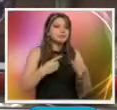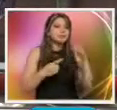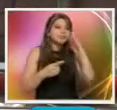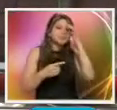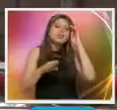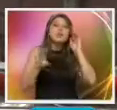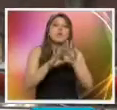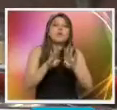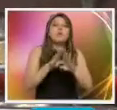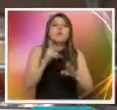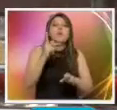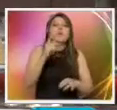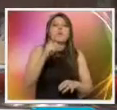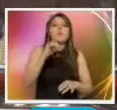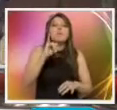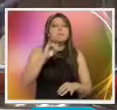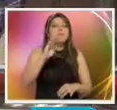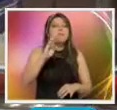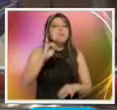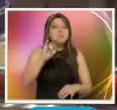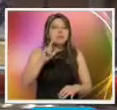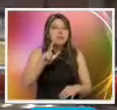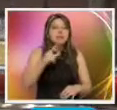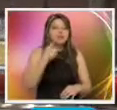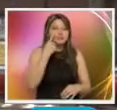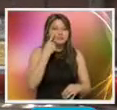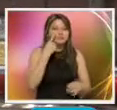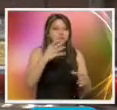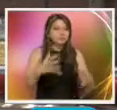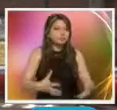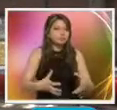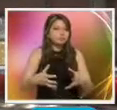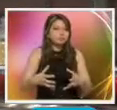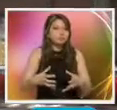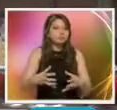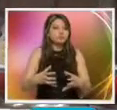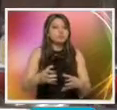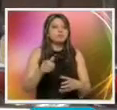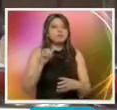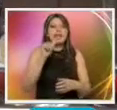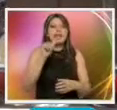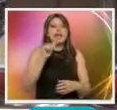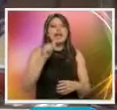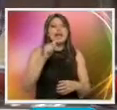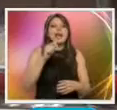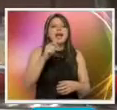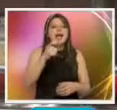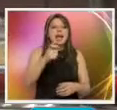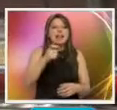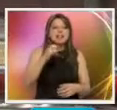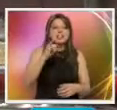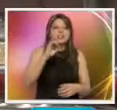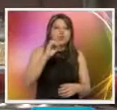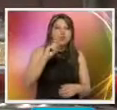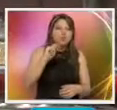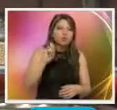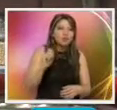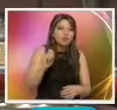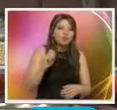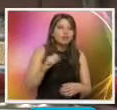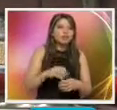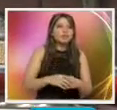¿No? Es algo diferente. ¿Paso este? Por favor. Claro, Pasas con el gusto, achiote, chef. por favor. Con gusto. Vamos a agarrar un pedacito de